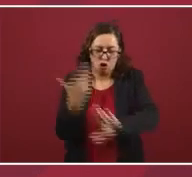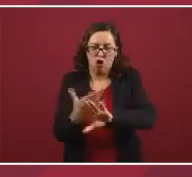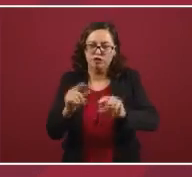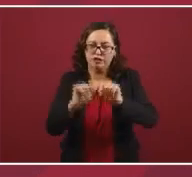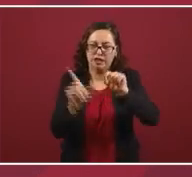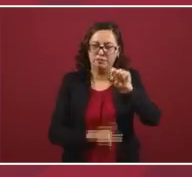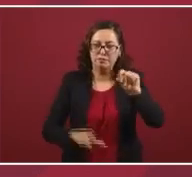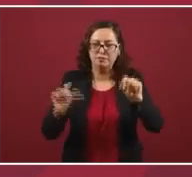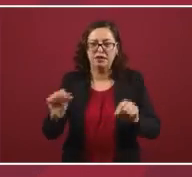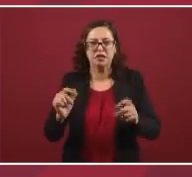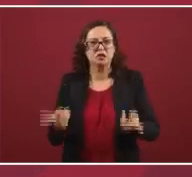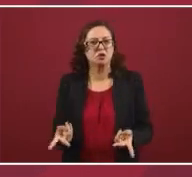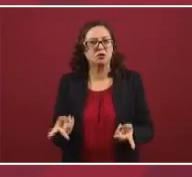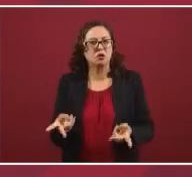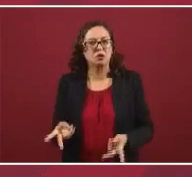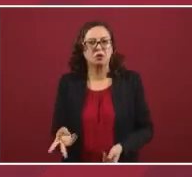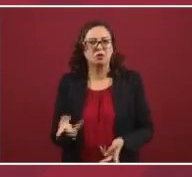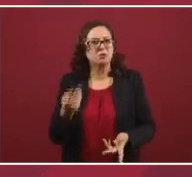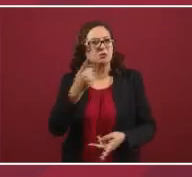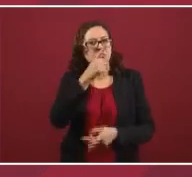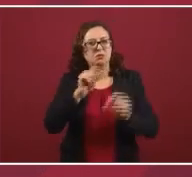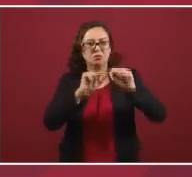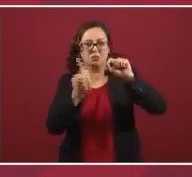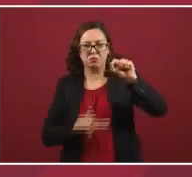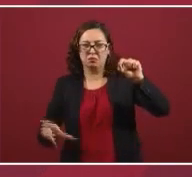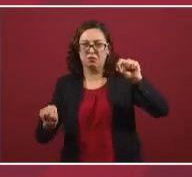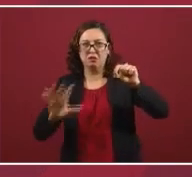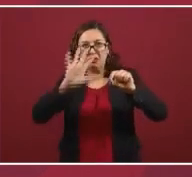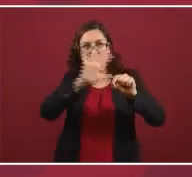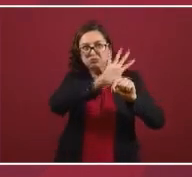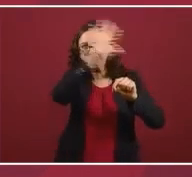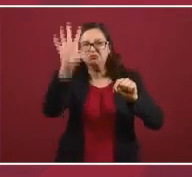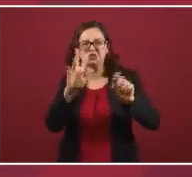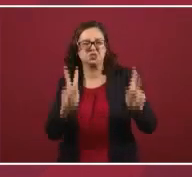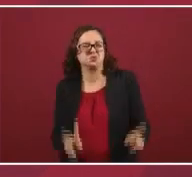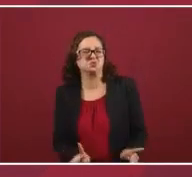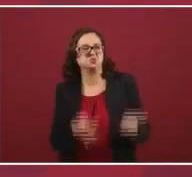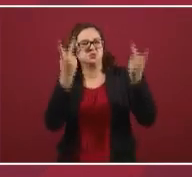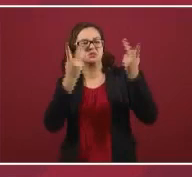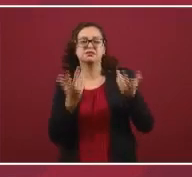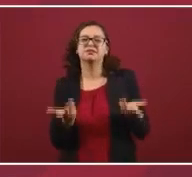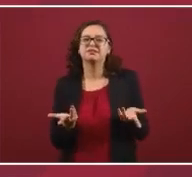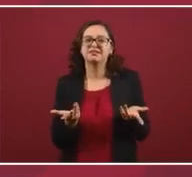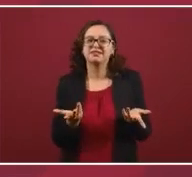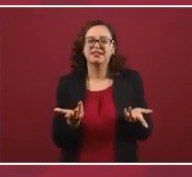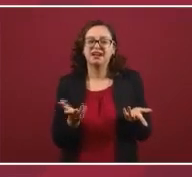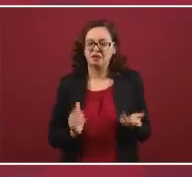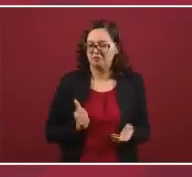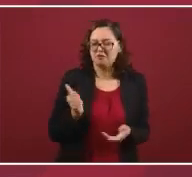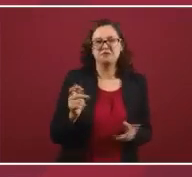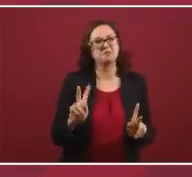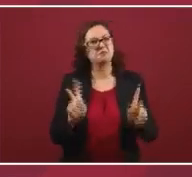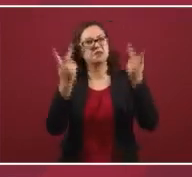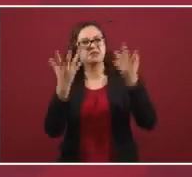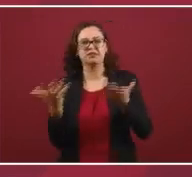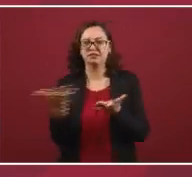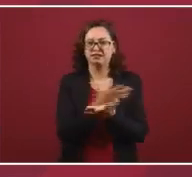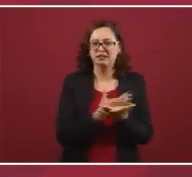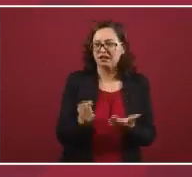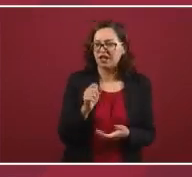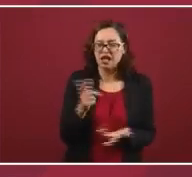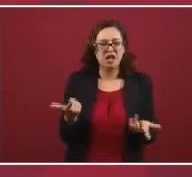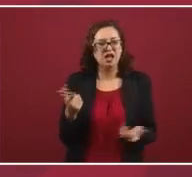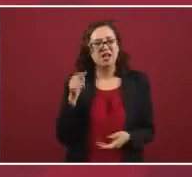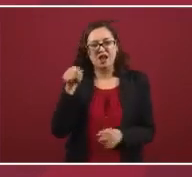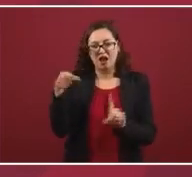y nos habían arrebatado la mitad de nuestro territorio y se tuvo que ir al exilio. Pues el jefe, el ideólogo